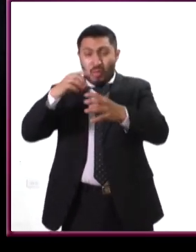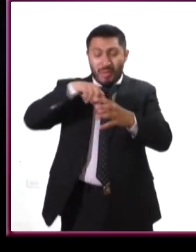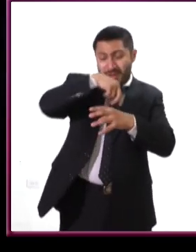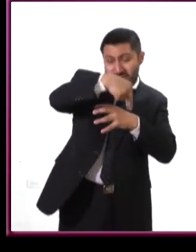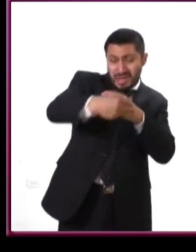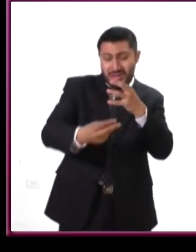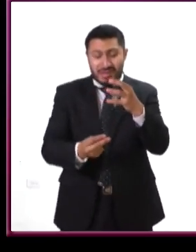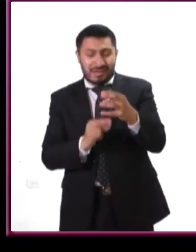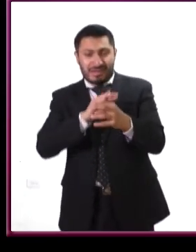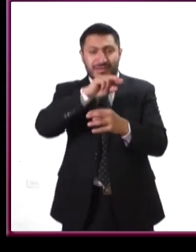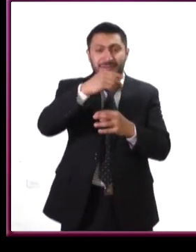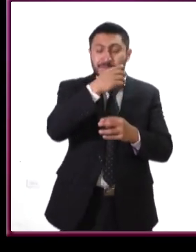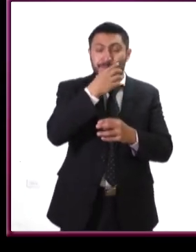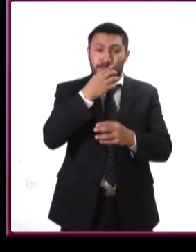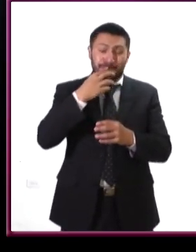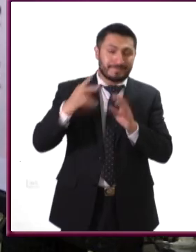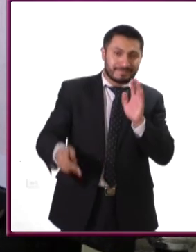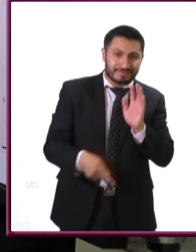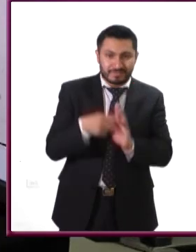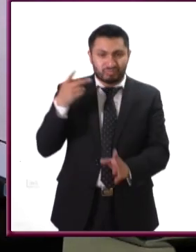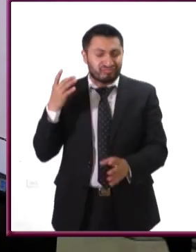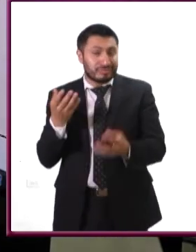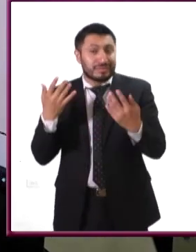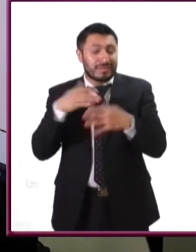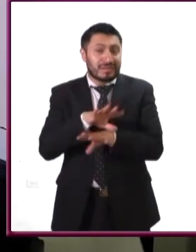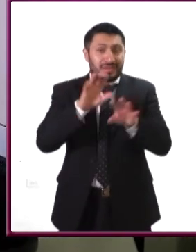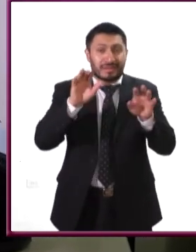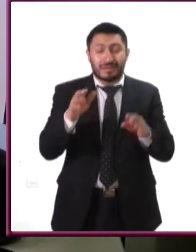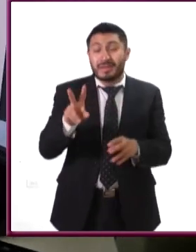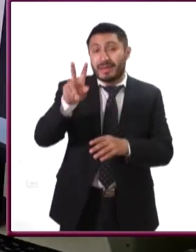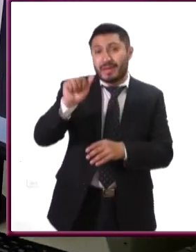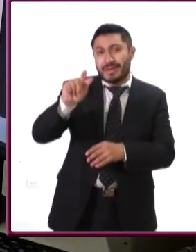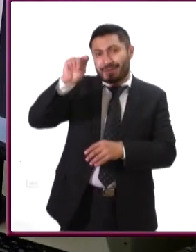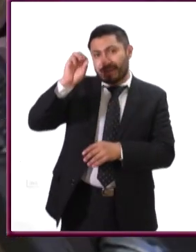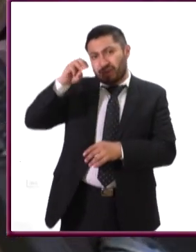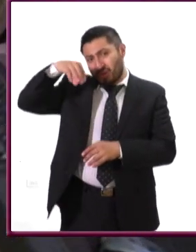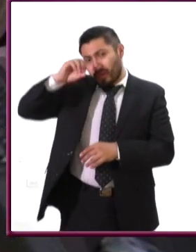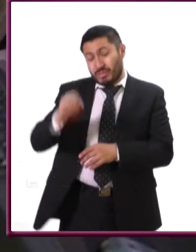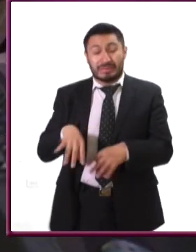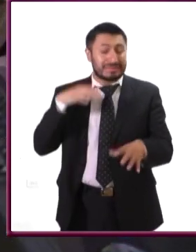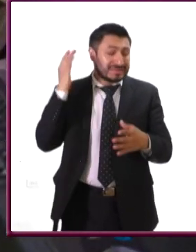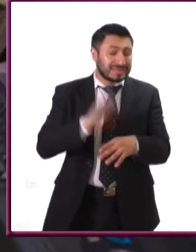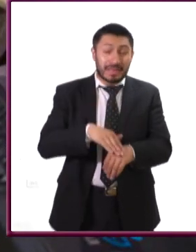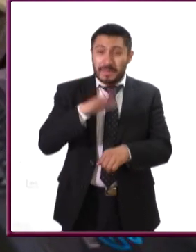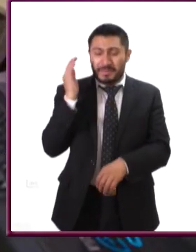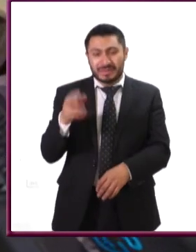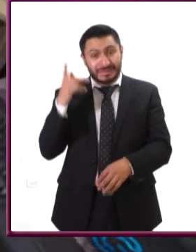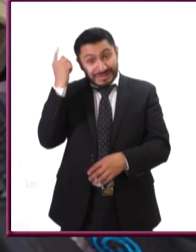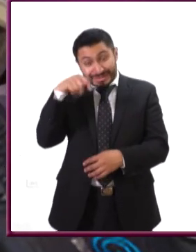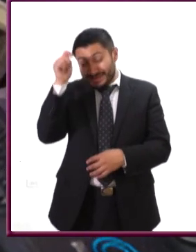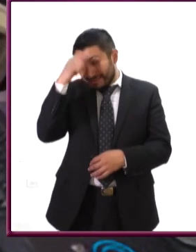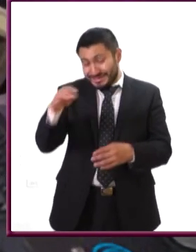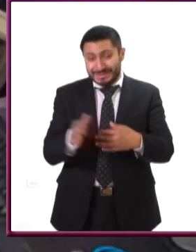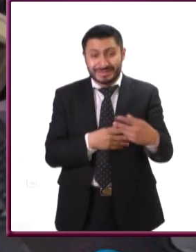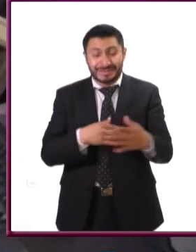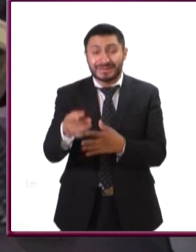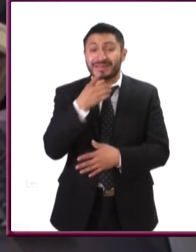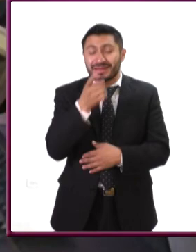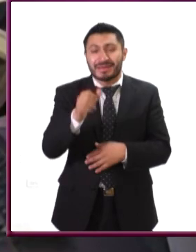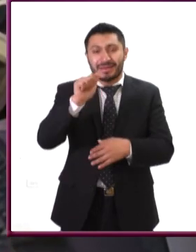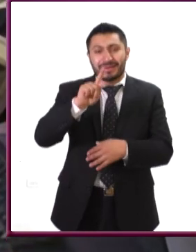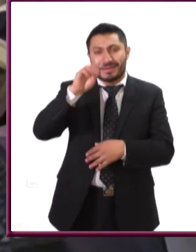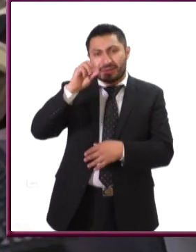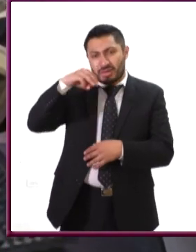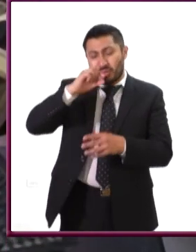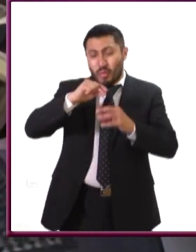nube alrededor del núcleo. De nuevo, la cosa respecto al átomo no termina aquí. Teorías más modernas nos